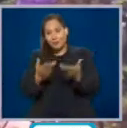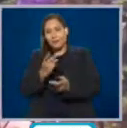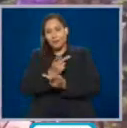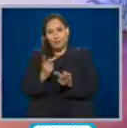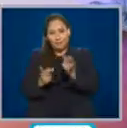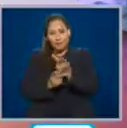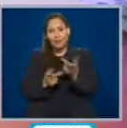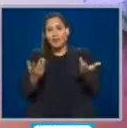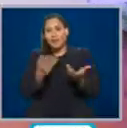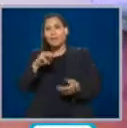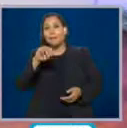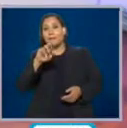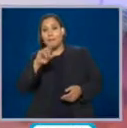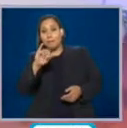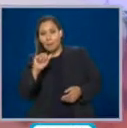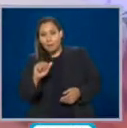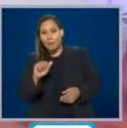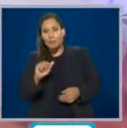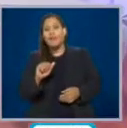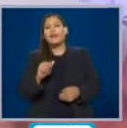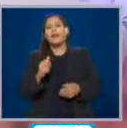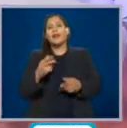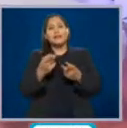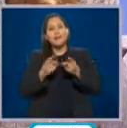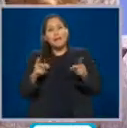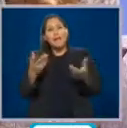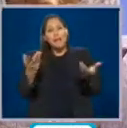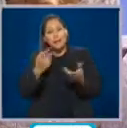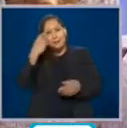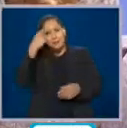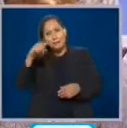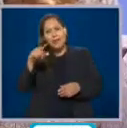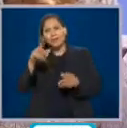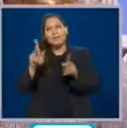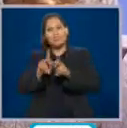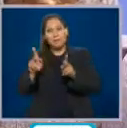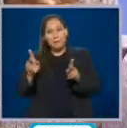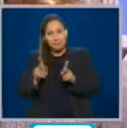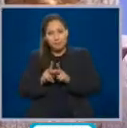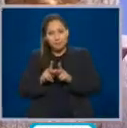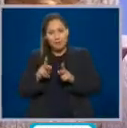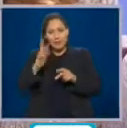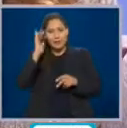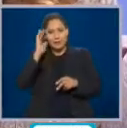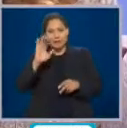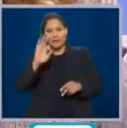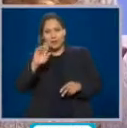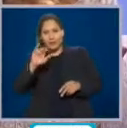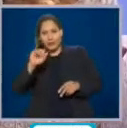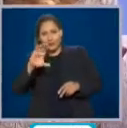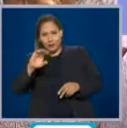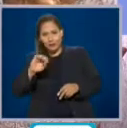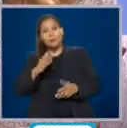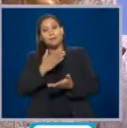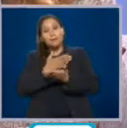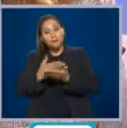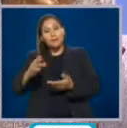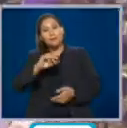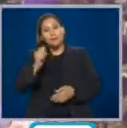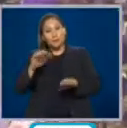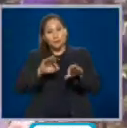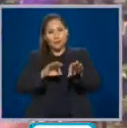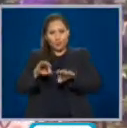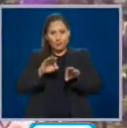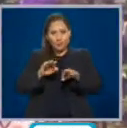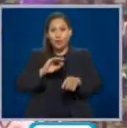desarrolla expreso para el Atrio de San Francisco, y tiene otra línea de trabajo que todo